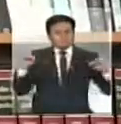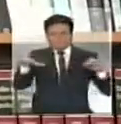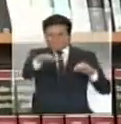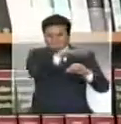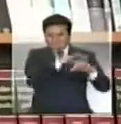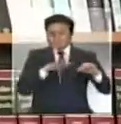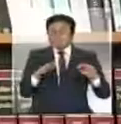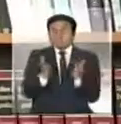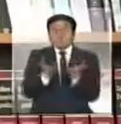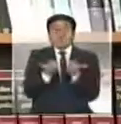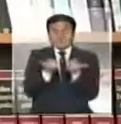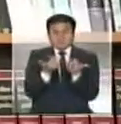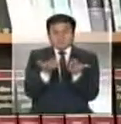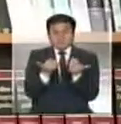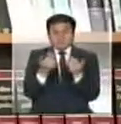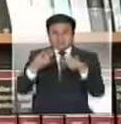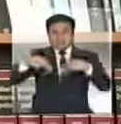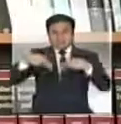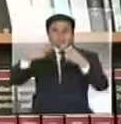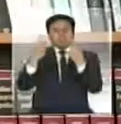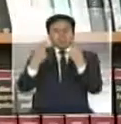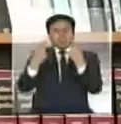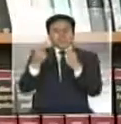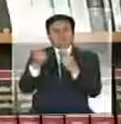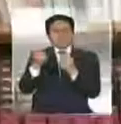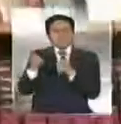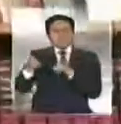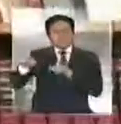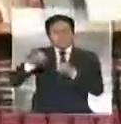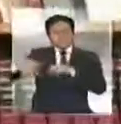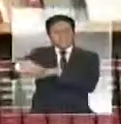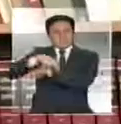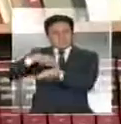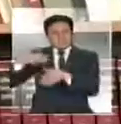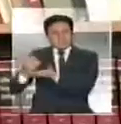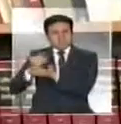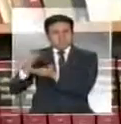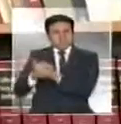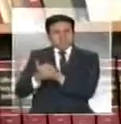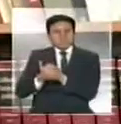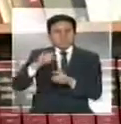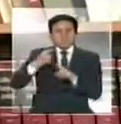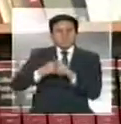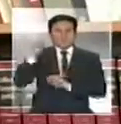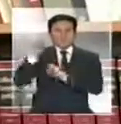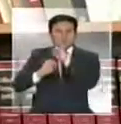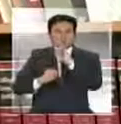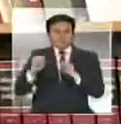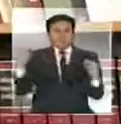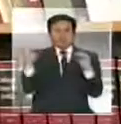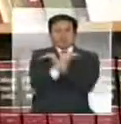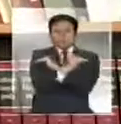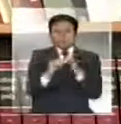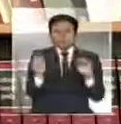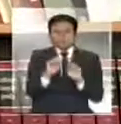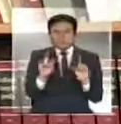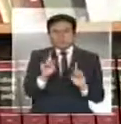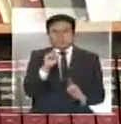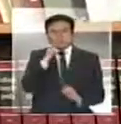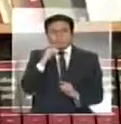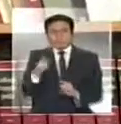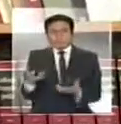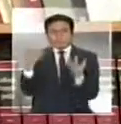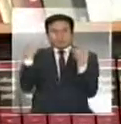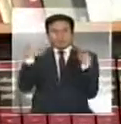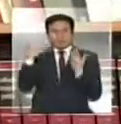necesariamente requiere tener un peaje para su financiamiento. No se debiera relicitar esa autopista, sino que pasara